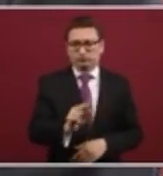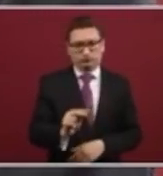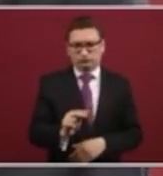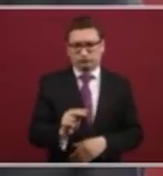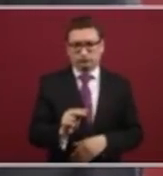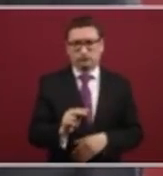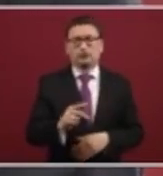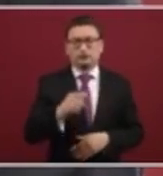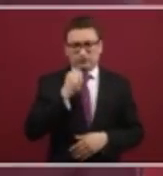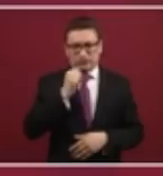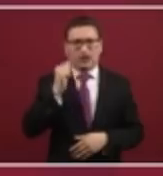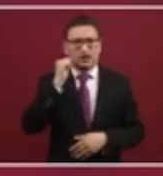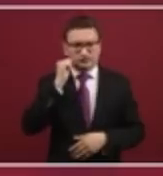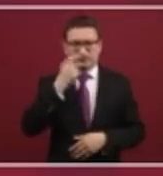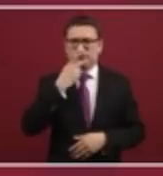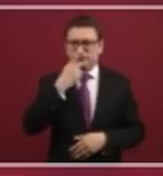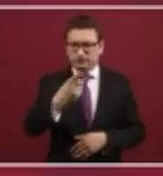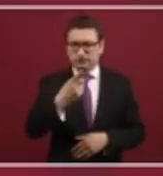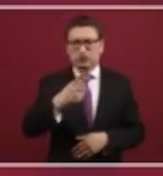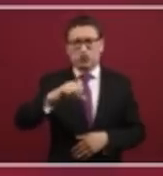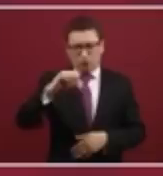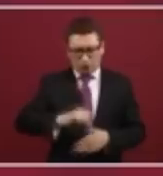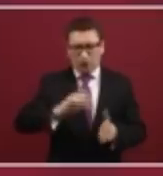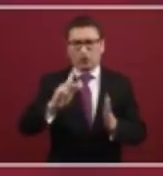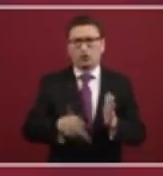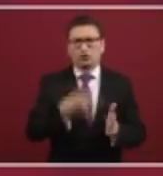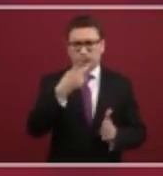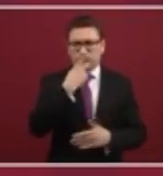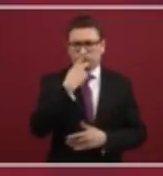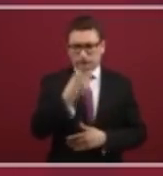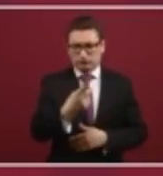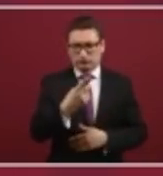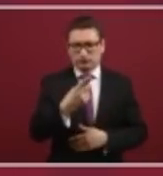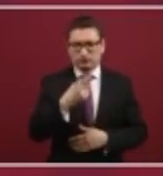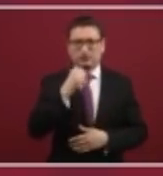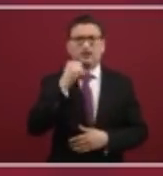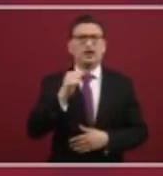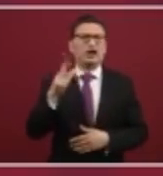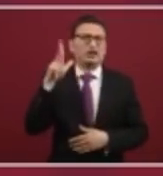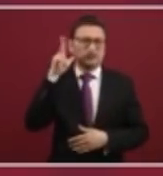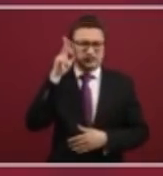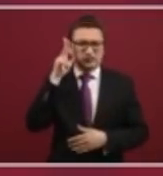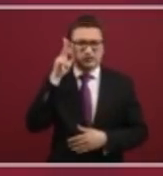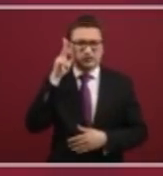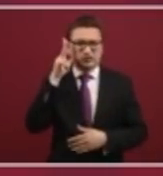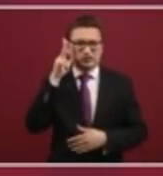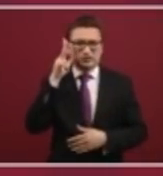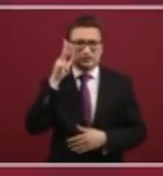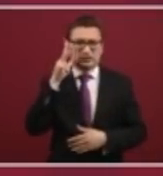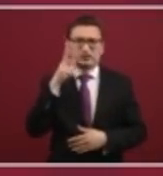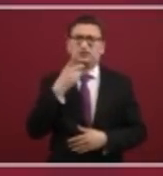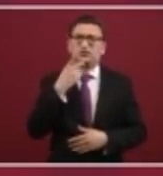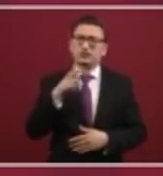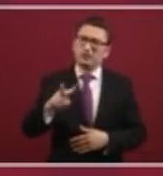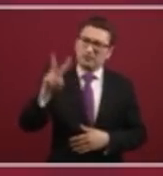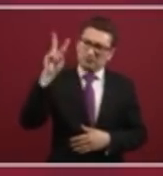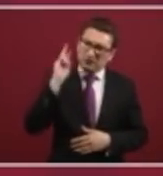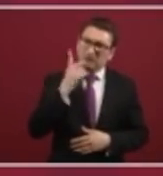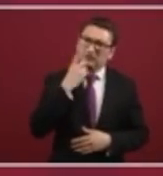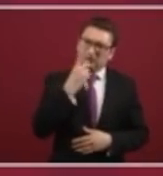lo dije ayer y lo repito ahora lo dije antes lo dije el viernes